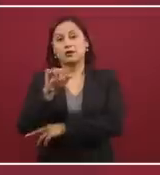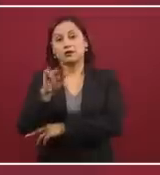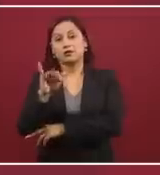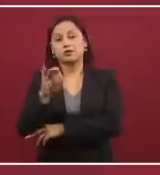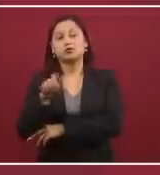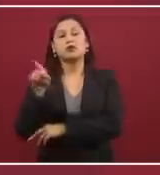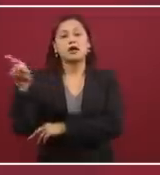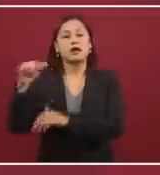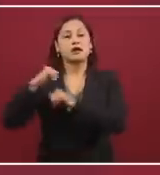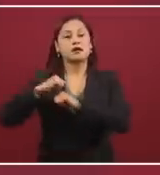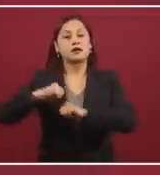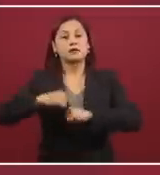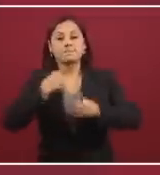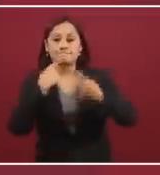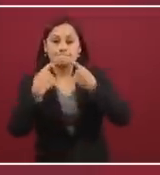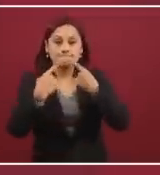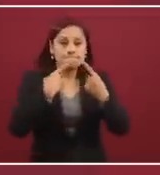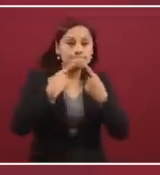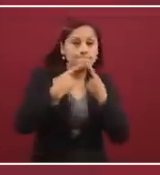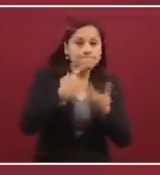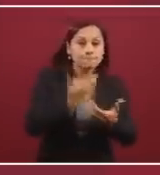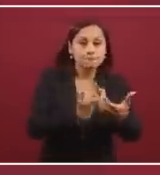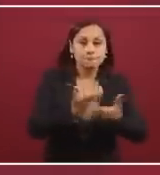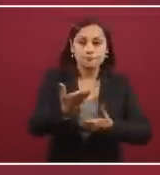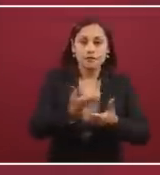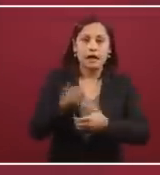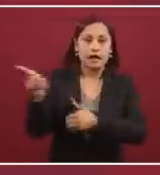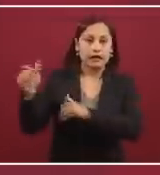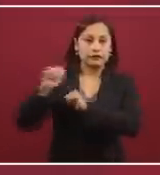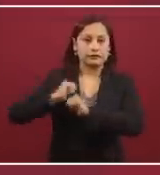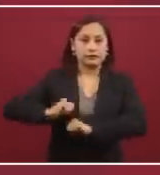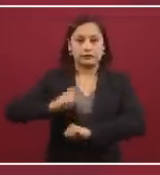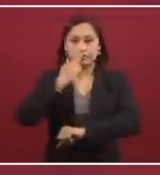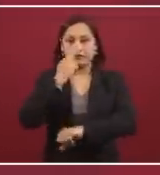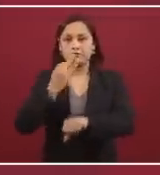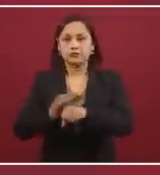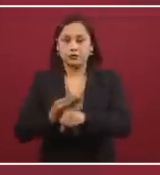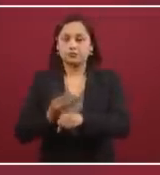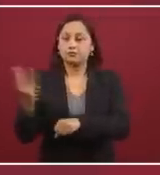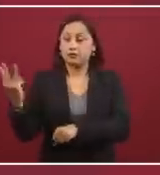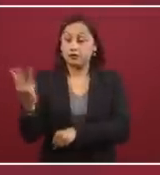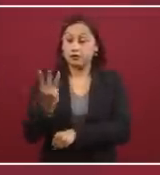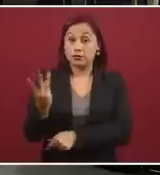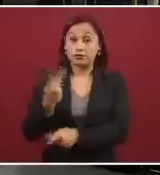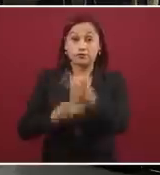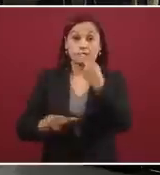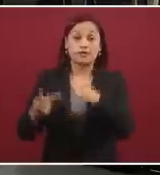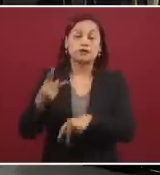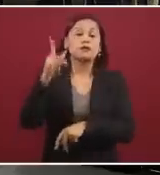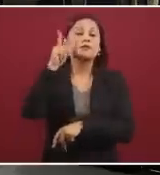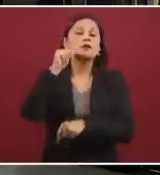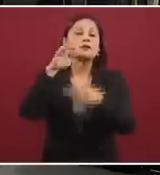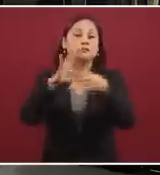negociaciones comerciales económicas con eeuu